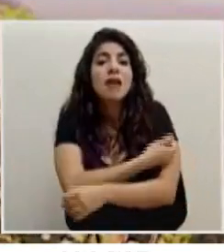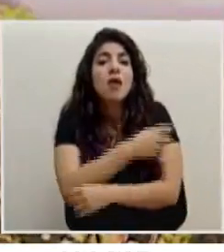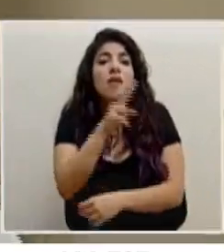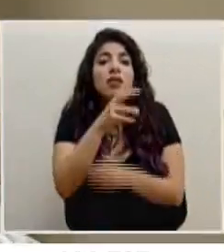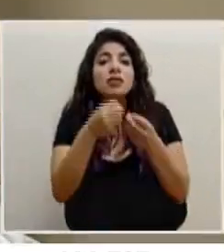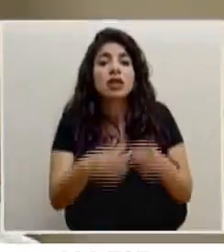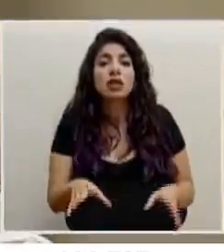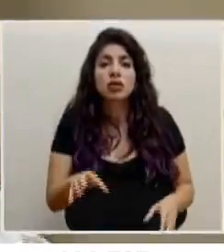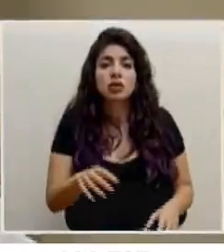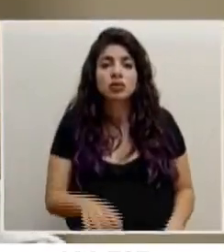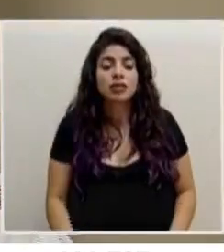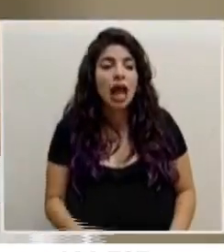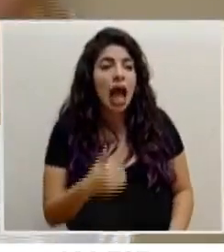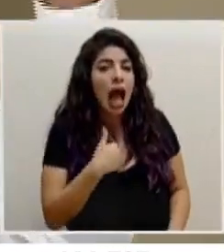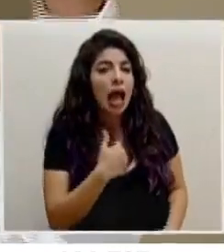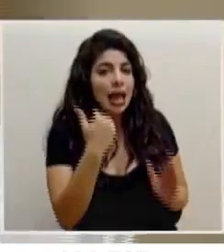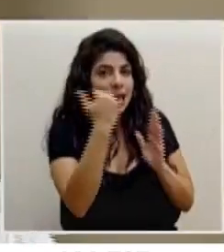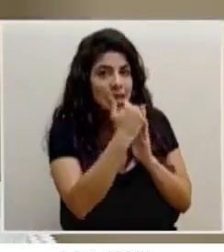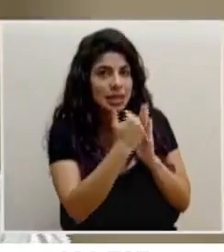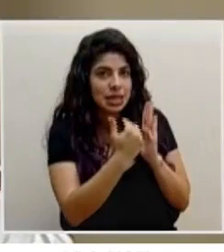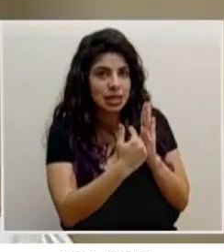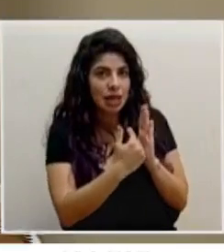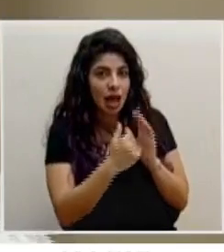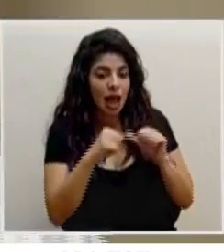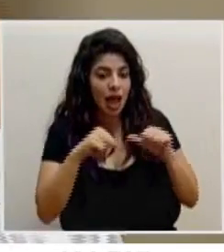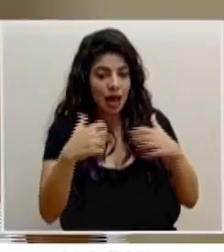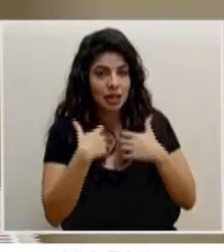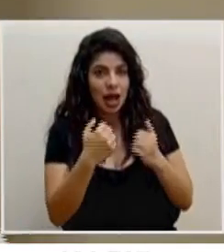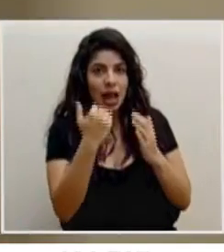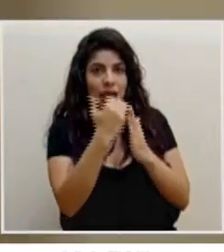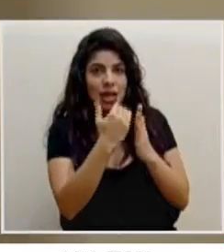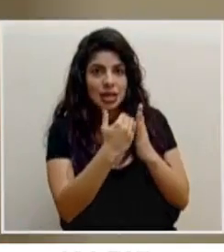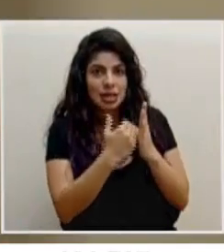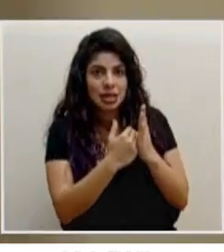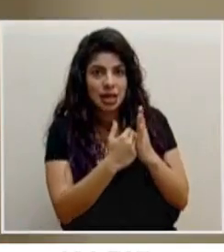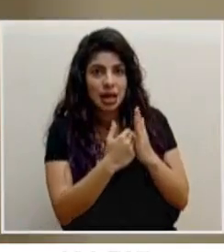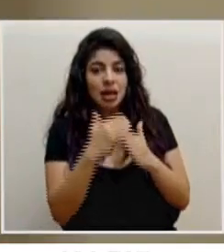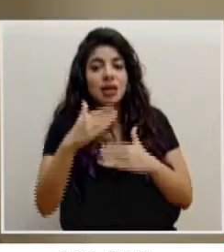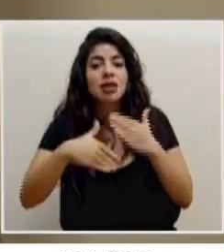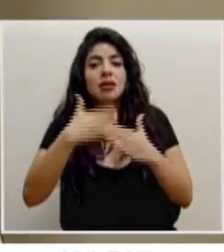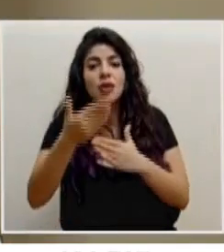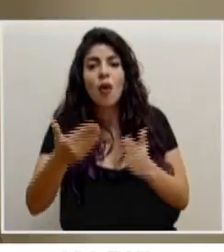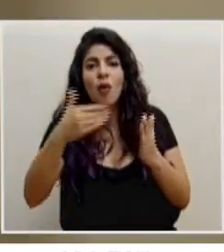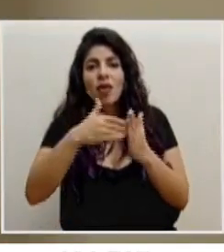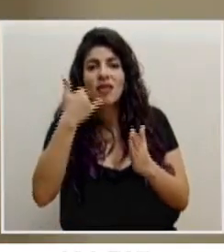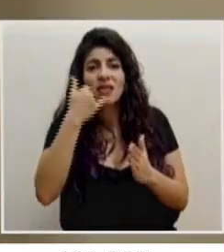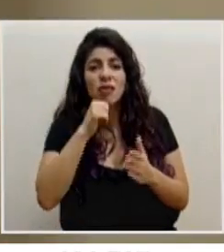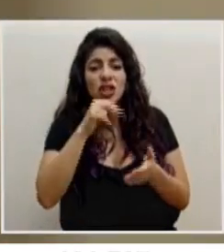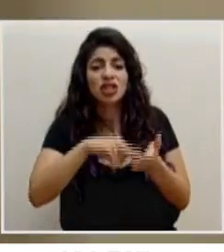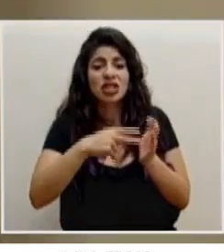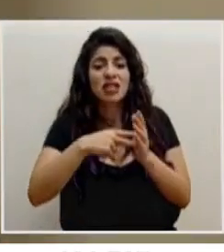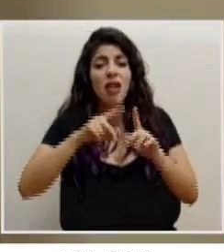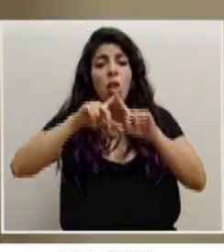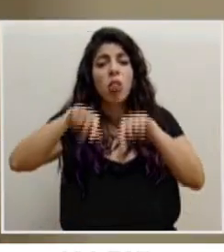Santo? Tenemos listas en las áreas de salud y posteriormente van a volver a hacer llamadas. No es que se van a